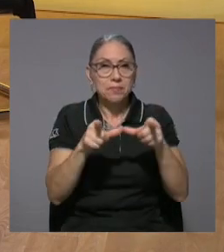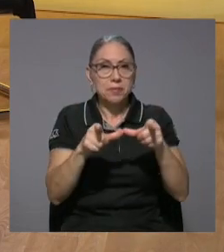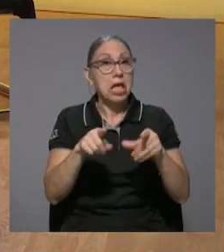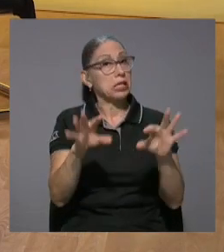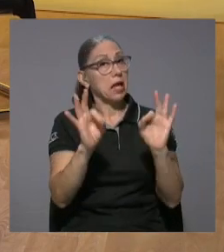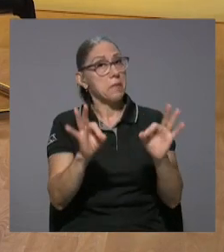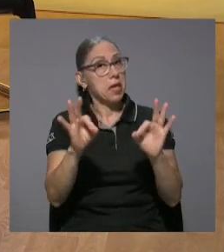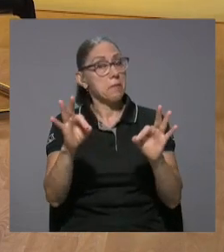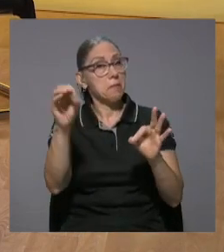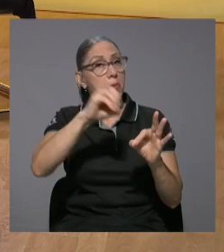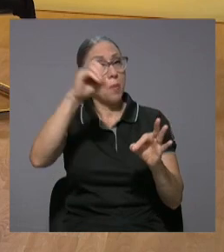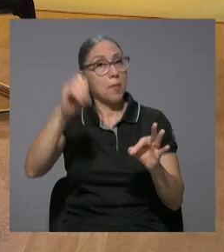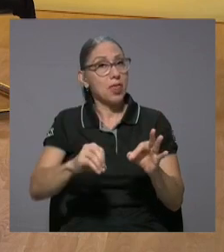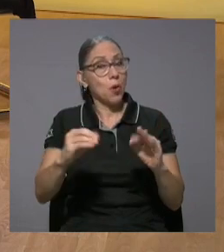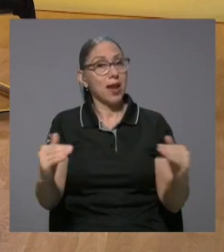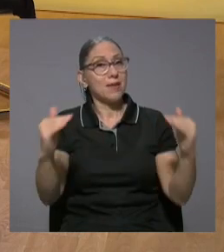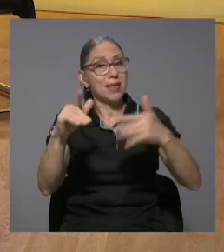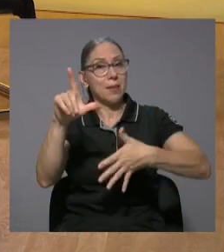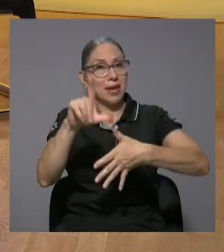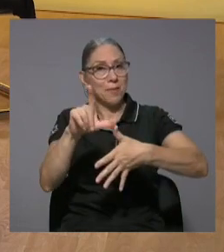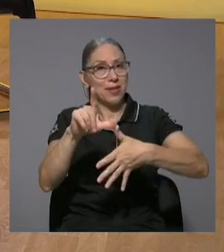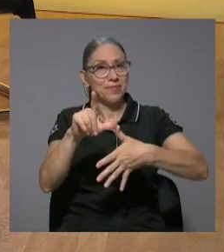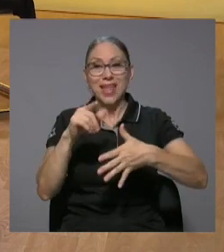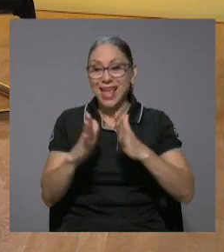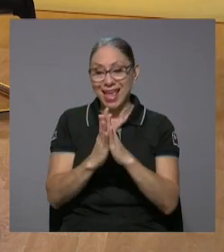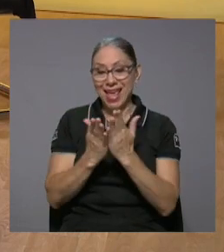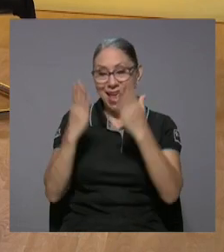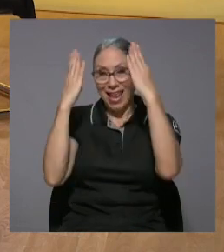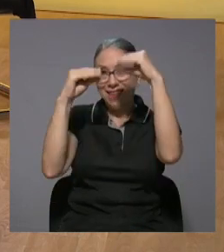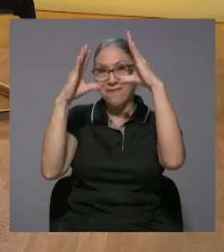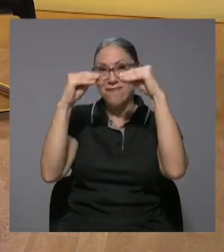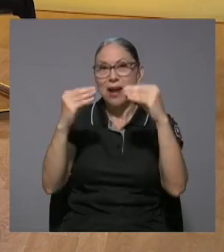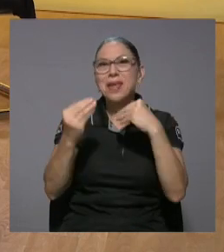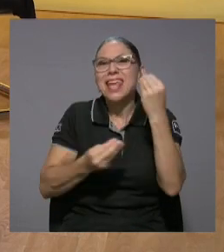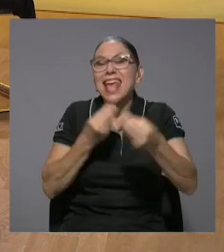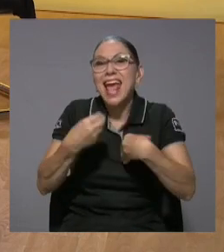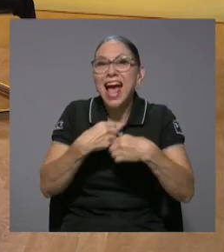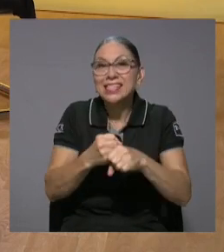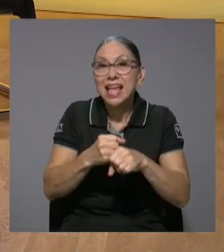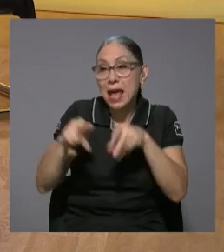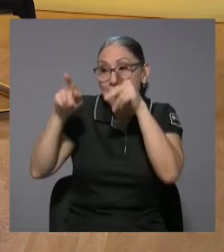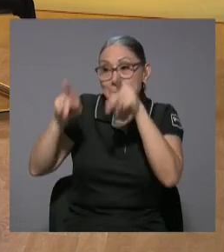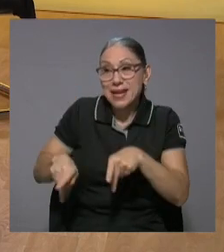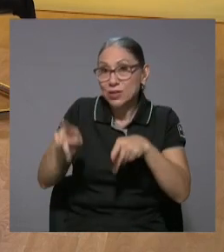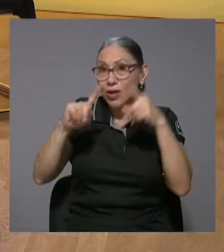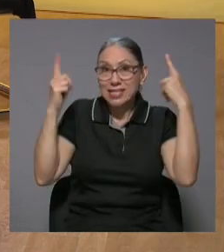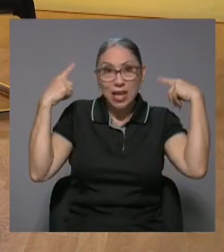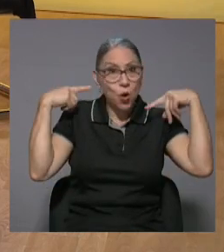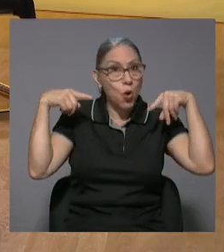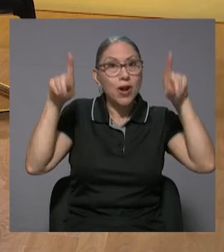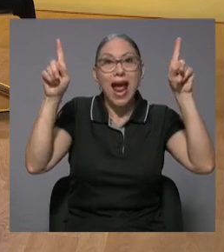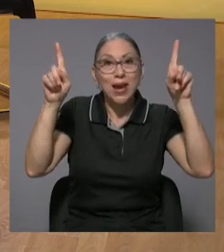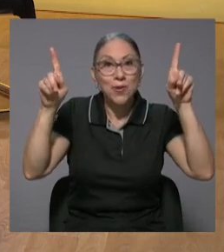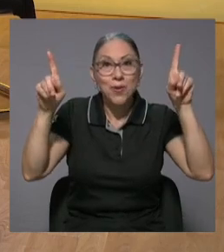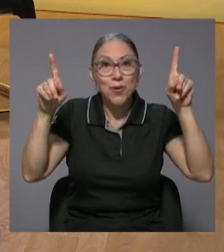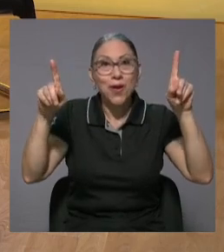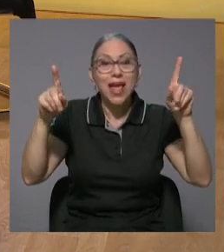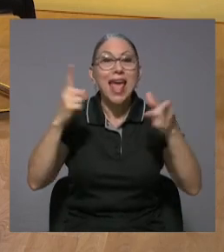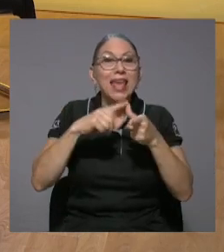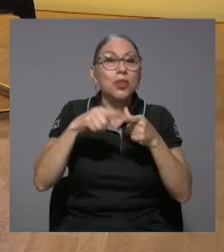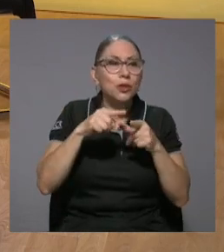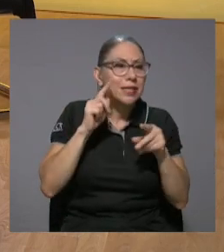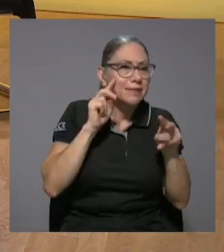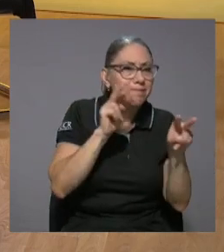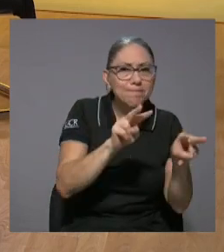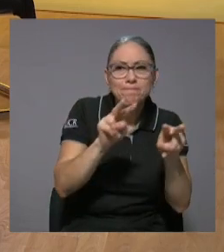Latina. Incluso el informe persigue a las personas que no se lograron graduar en la universidad de ingreso en la base, y observa en la base nacional de